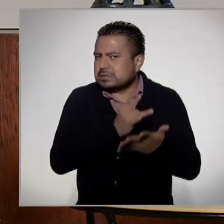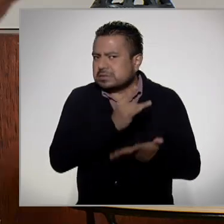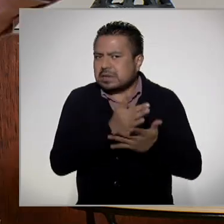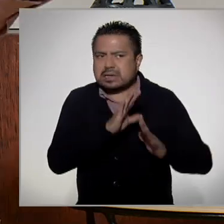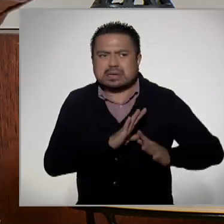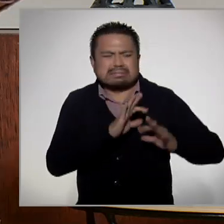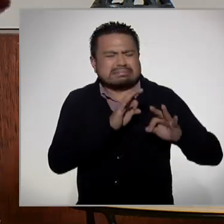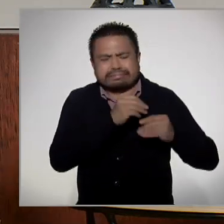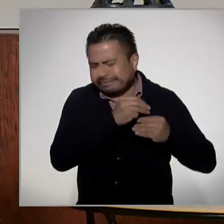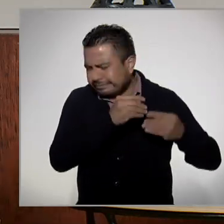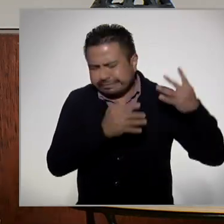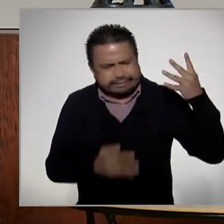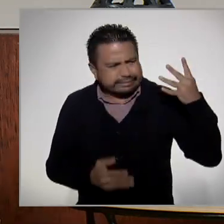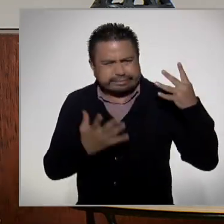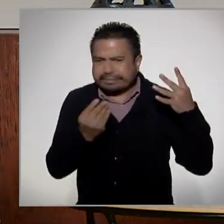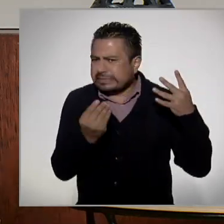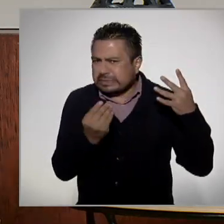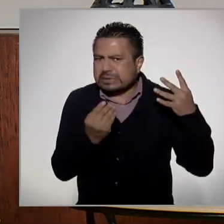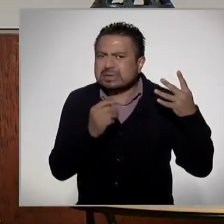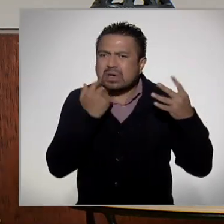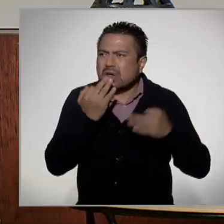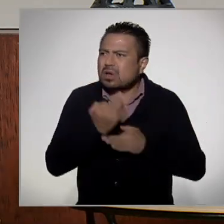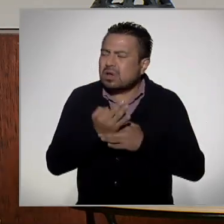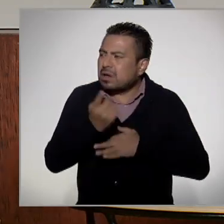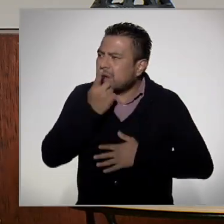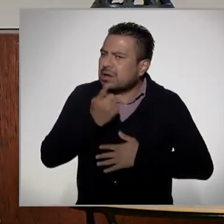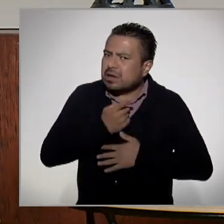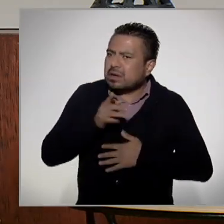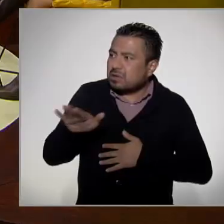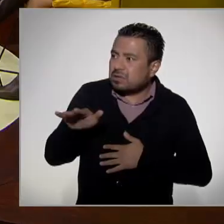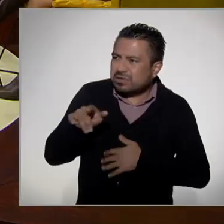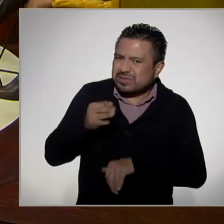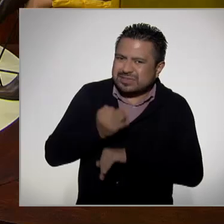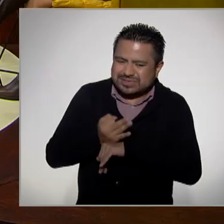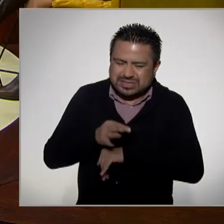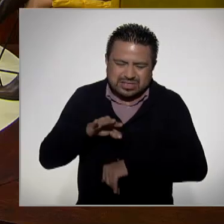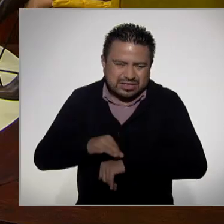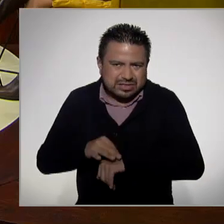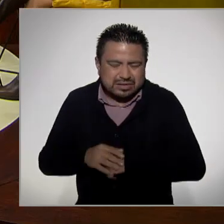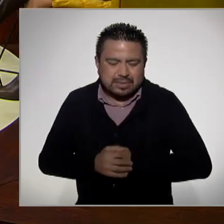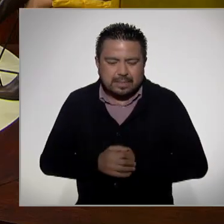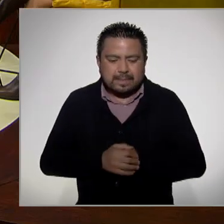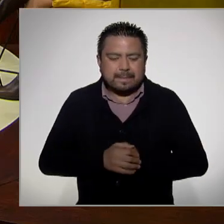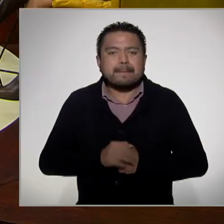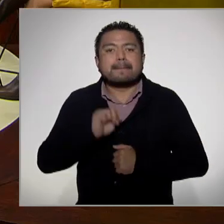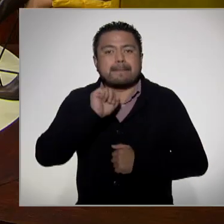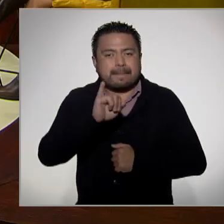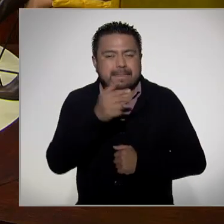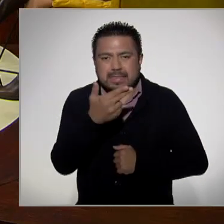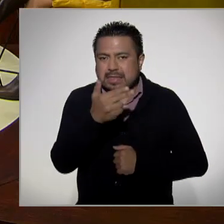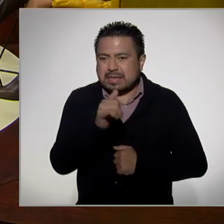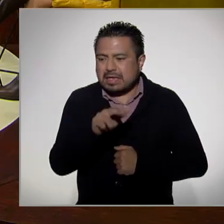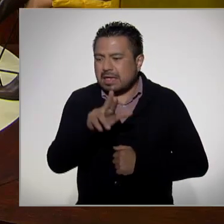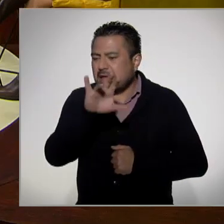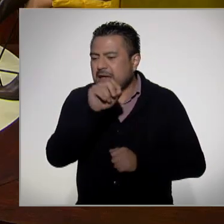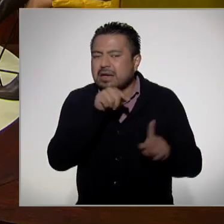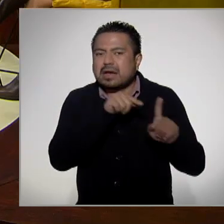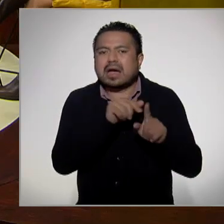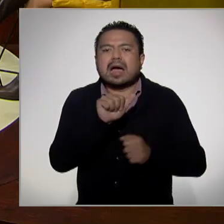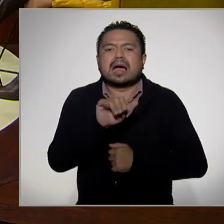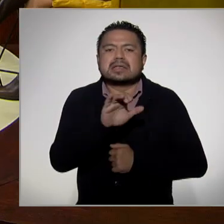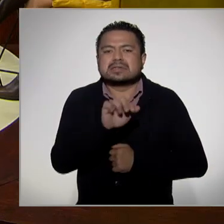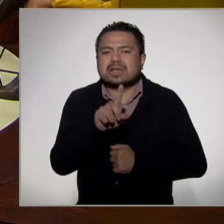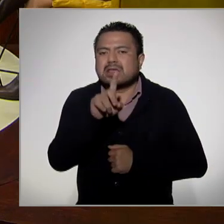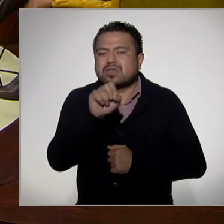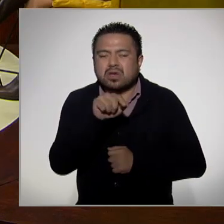nba pero nos han platicado que hay muchas otras teoría con ganas de comentarme algo doctora sí independientemente del hierro hablamos de que el ácido fólico y la